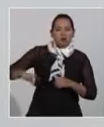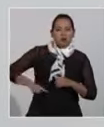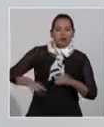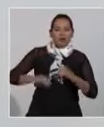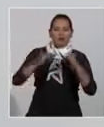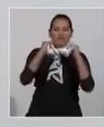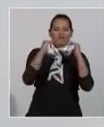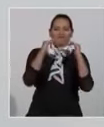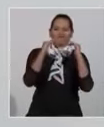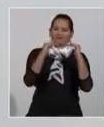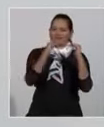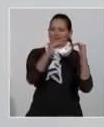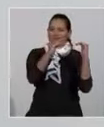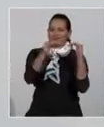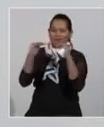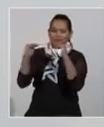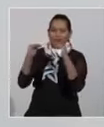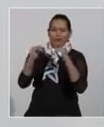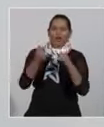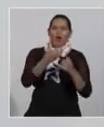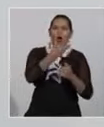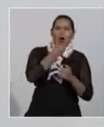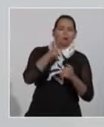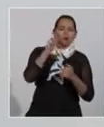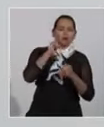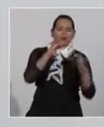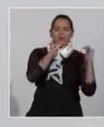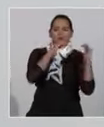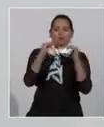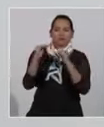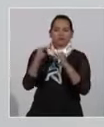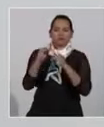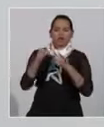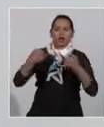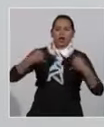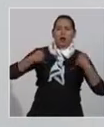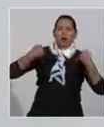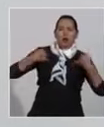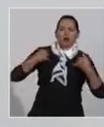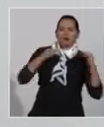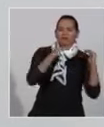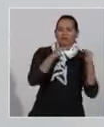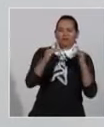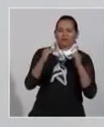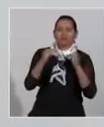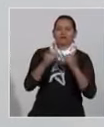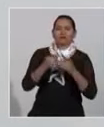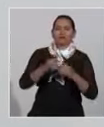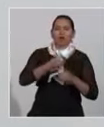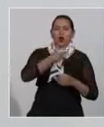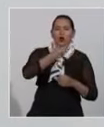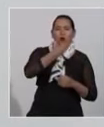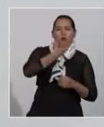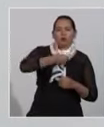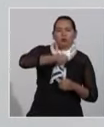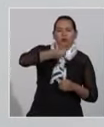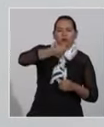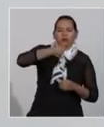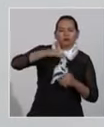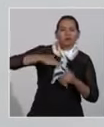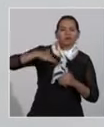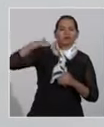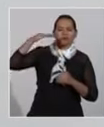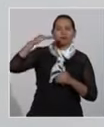Igualdad entre géneros, igualdad para los jóvenes, igualdad para nuestros adultos mayores, igualdad entre todos